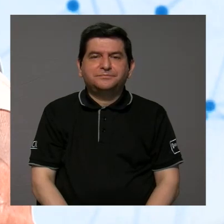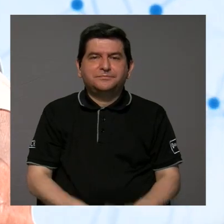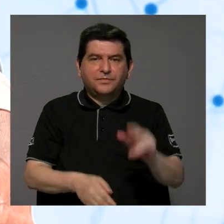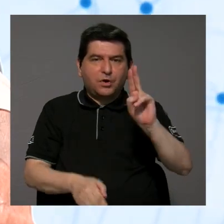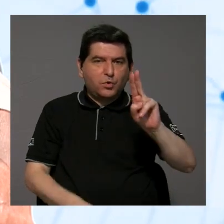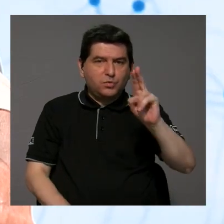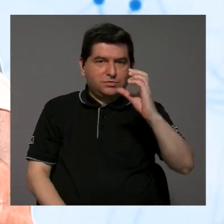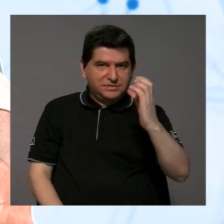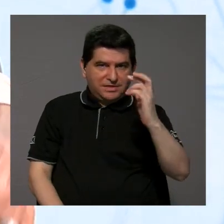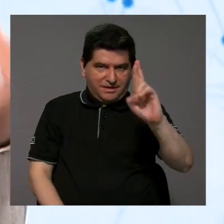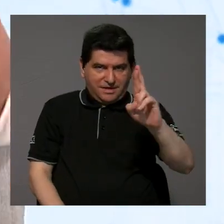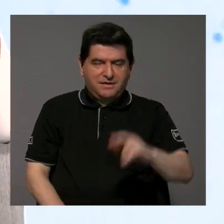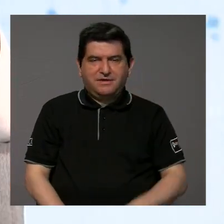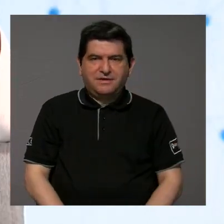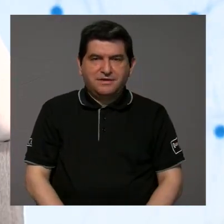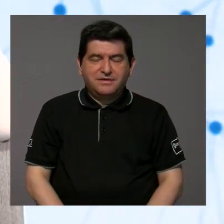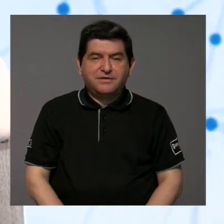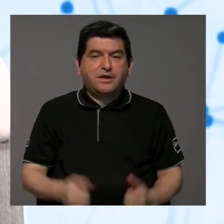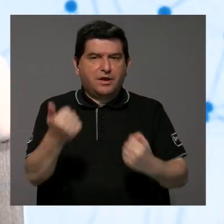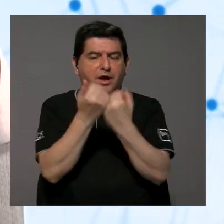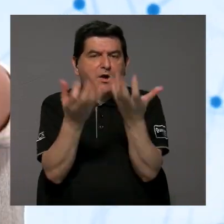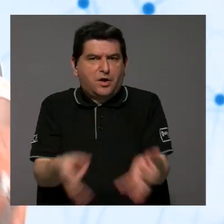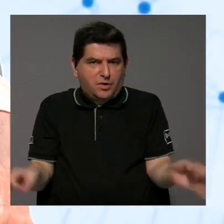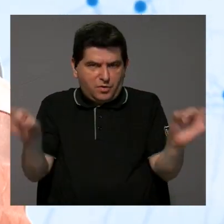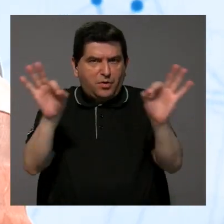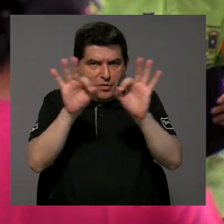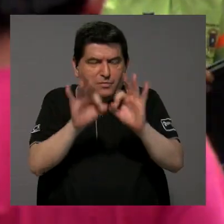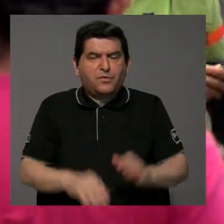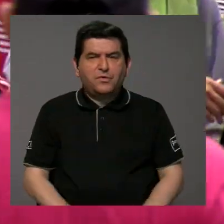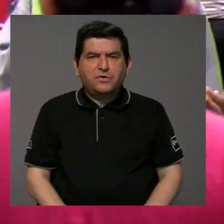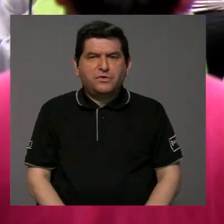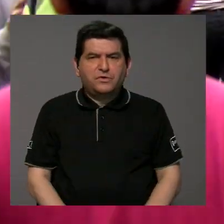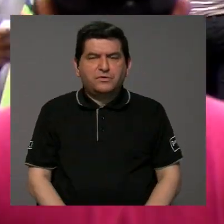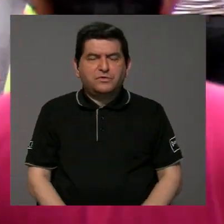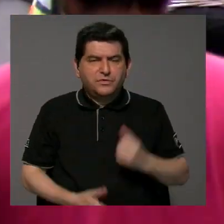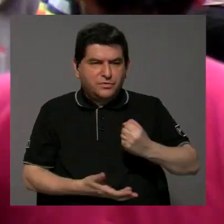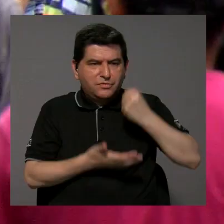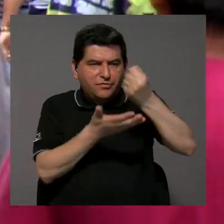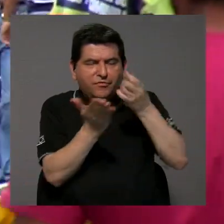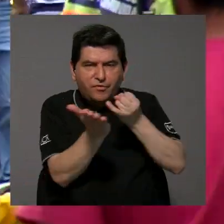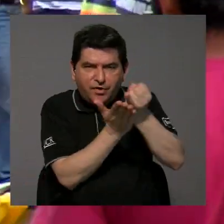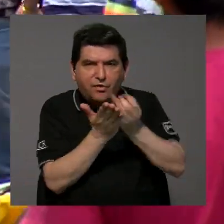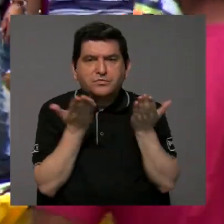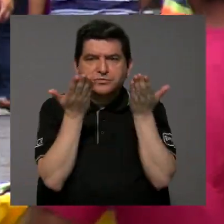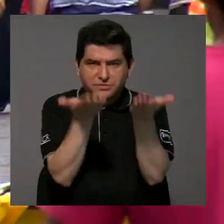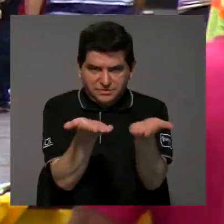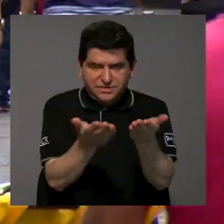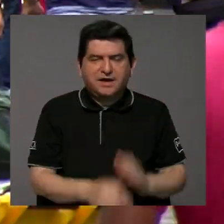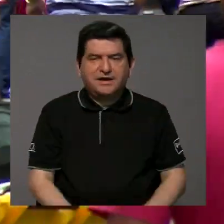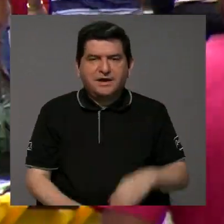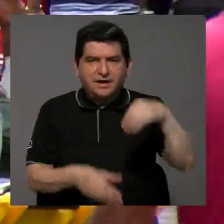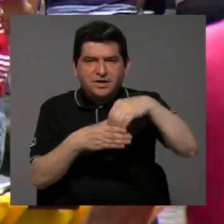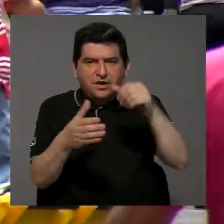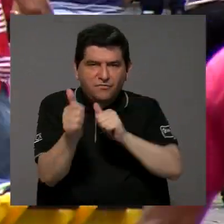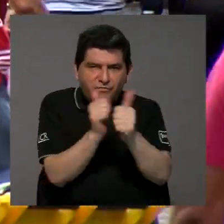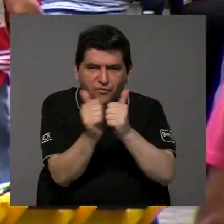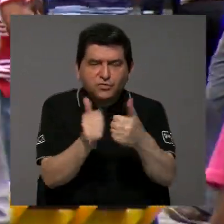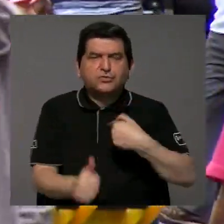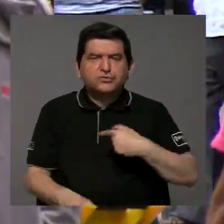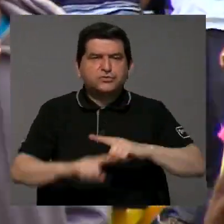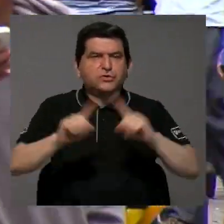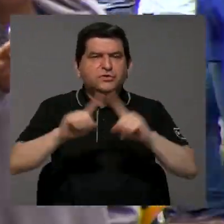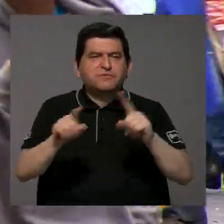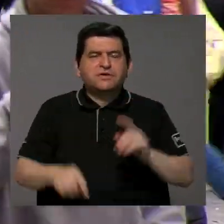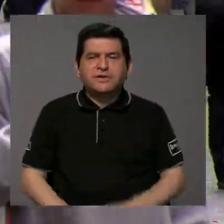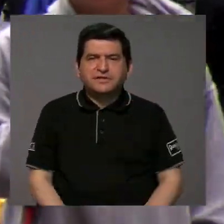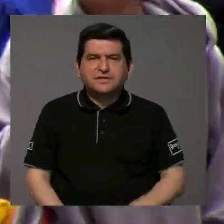Costa Rica es un gran apoyo en la medida en que destina recursos a investigación y sus fondos competitivos. Yo he tenido varios